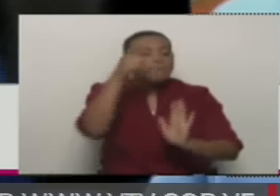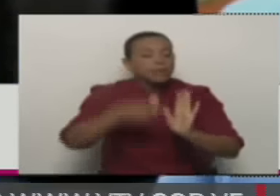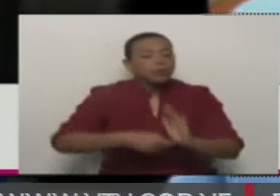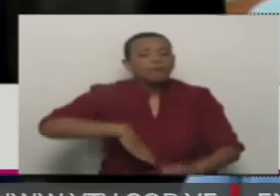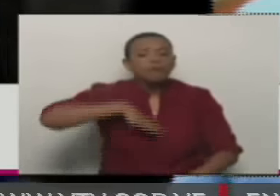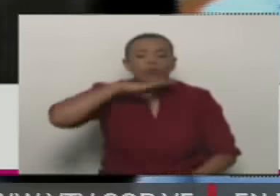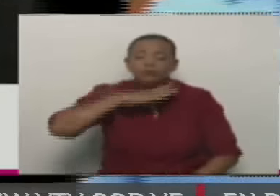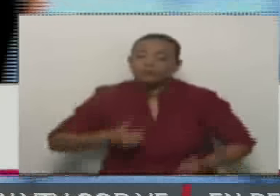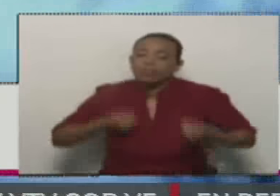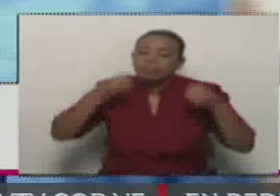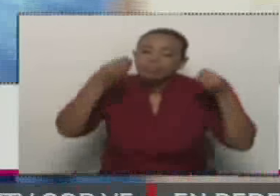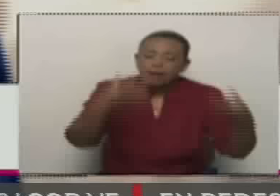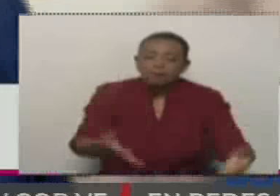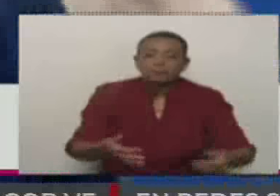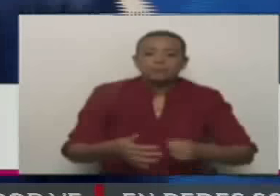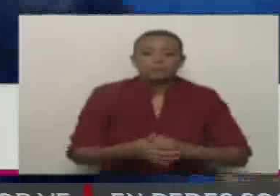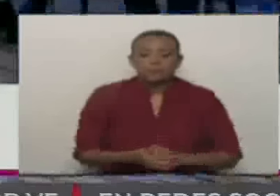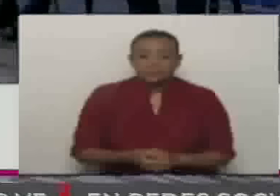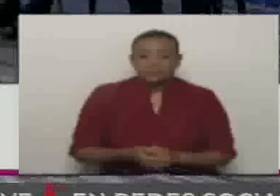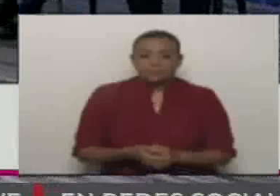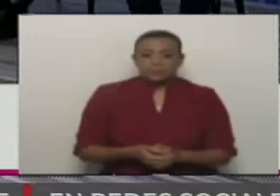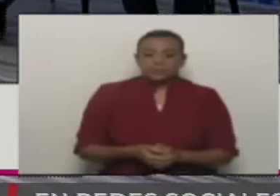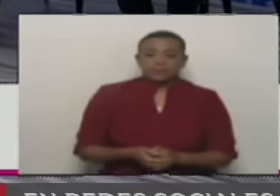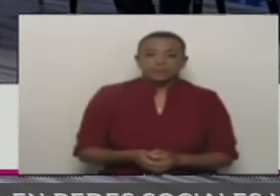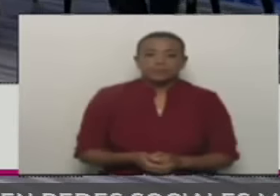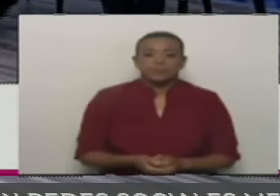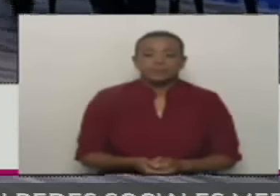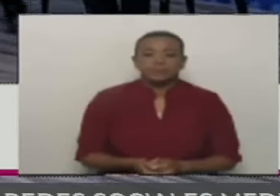uniformes. Eso tenemos que tenerlo claro.